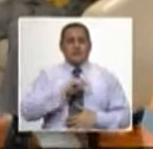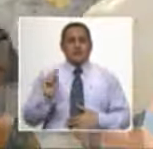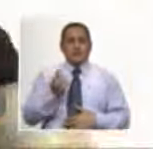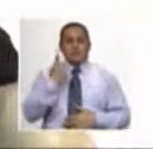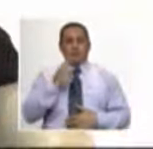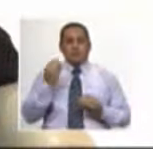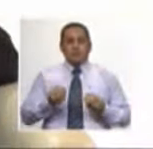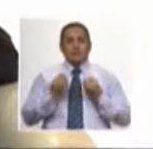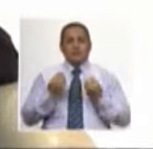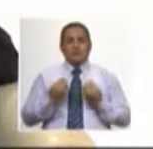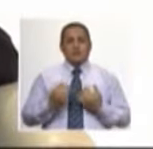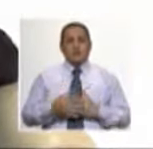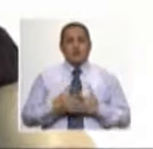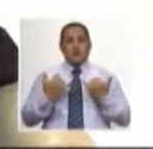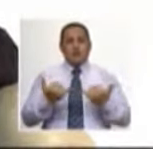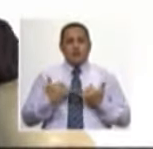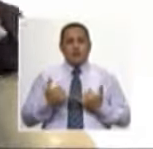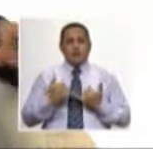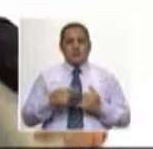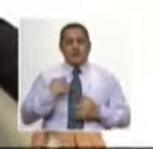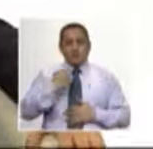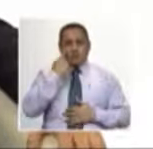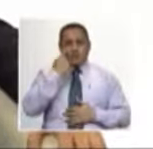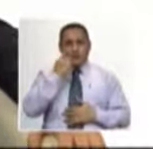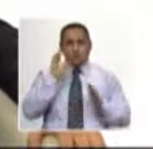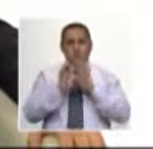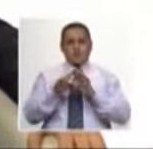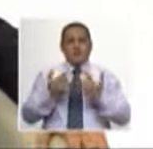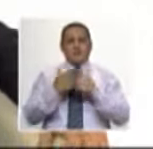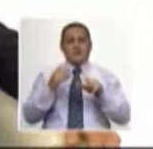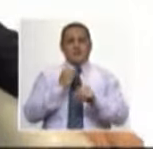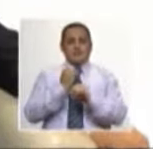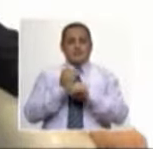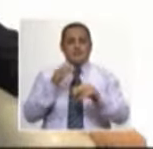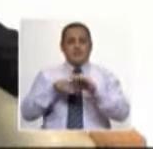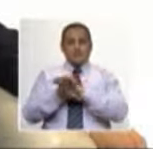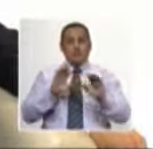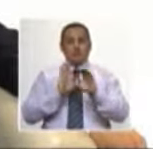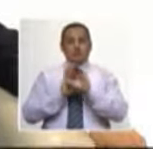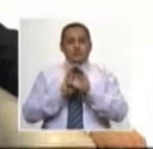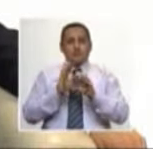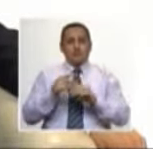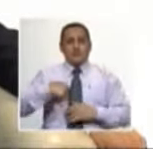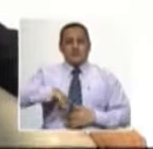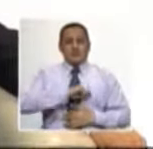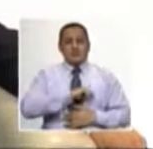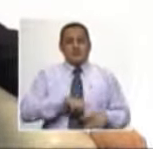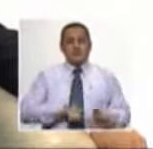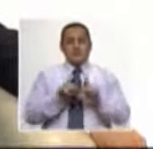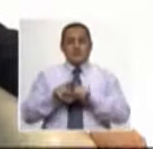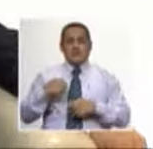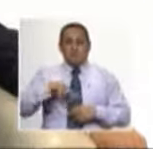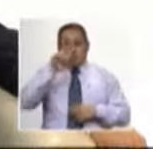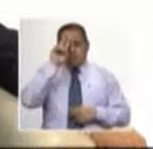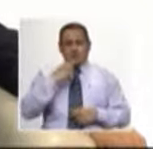lugar, porque el reconocimiento de la libertad religiosa en la Constitución española y en la Constitución peruana es